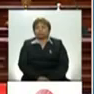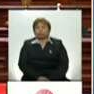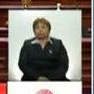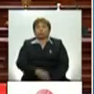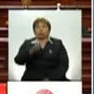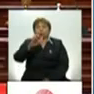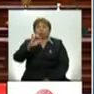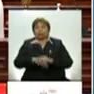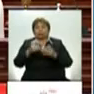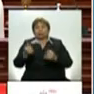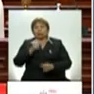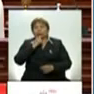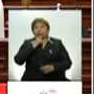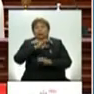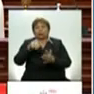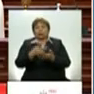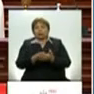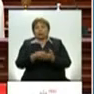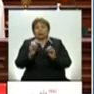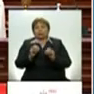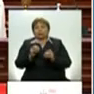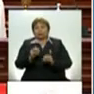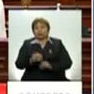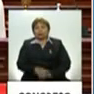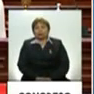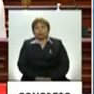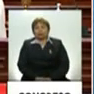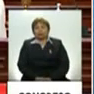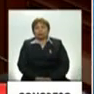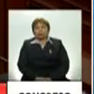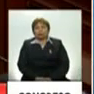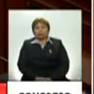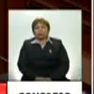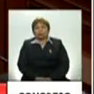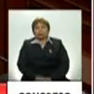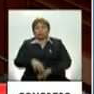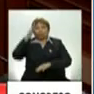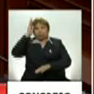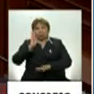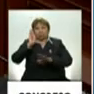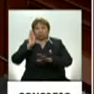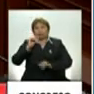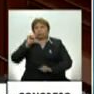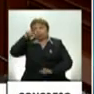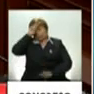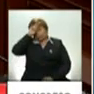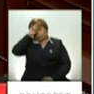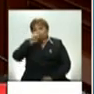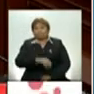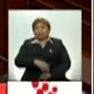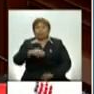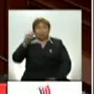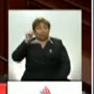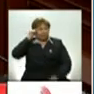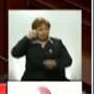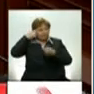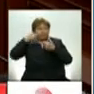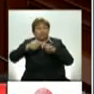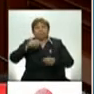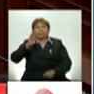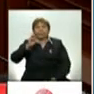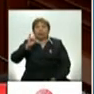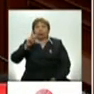Nosotros la semana pasada presentamos unos números que corresponden a las actas que nuestros personeros habían recabado a nivel nacional, que